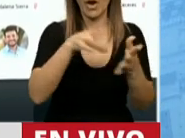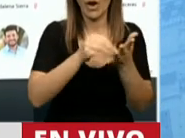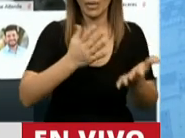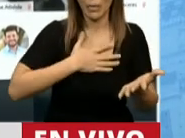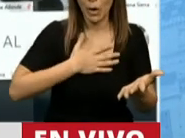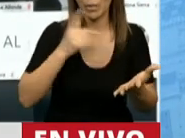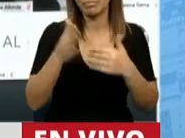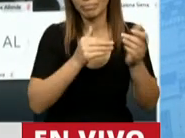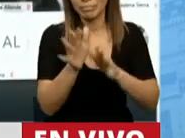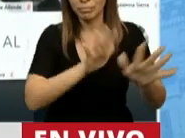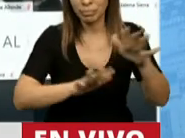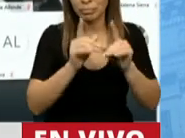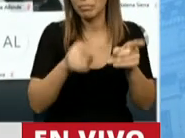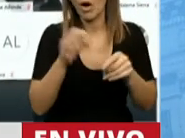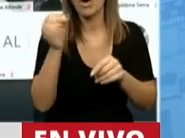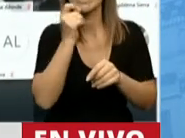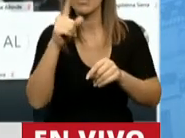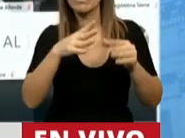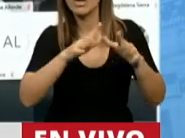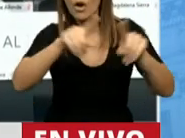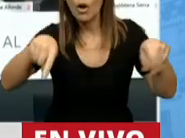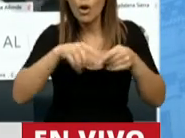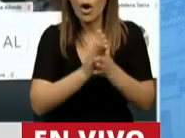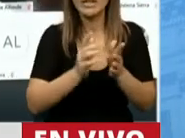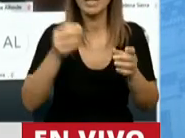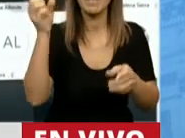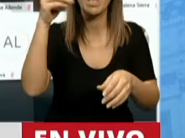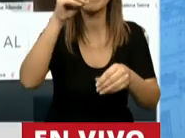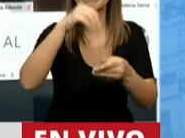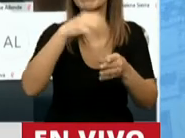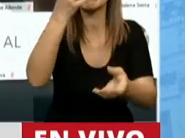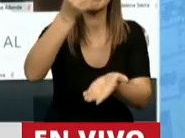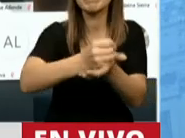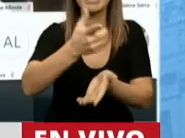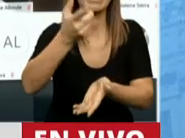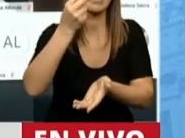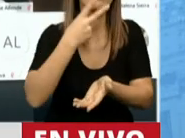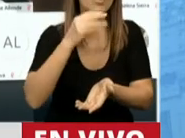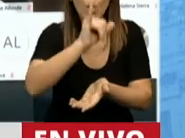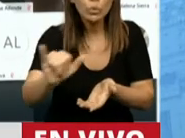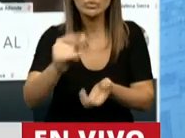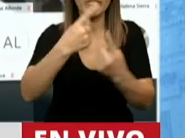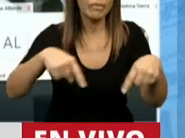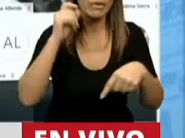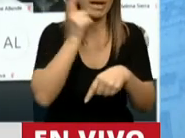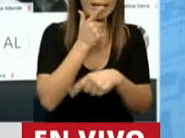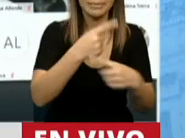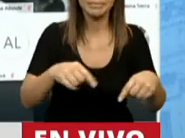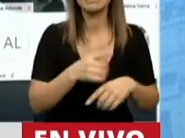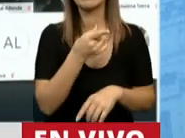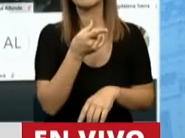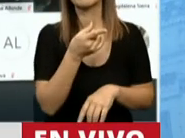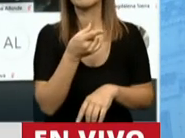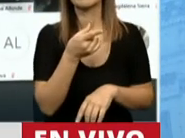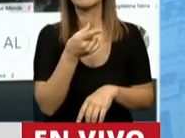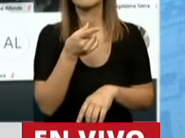la generación de lotes con servicios, desarrollos habitacionales de edificios multifamiliares, desarrollos urbanísticos en pedidos Procrear.